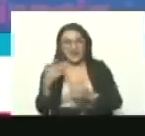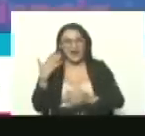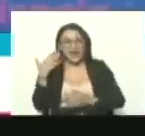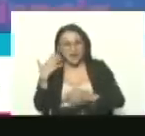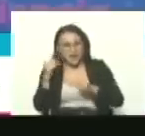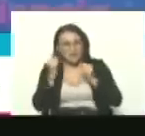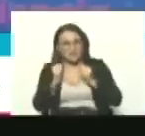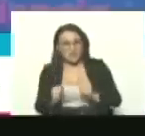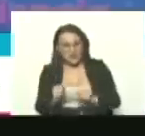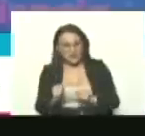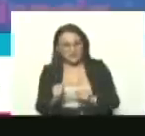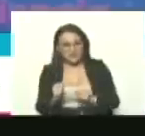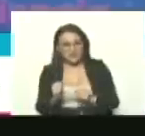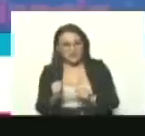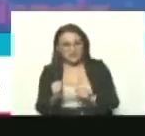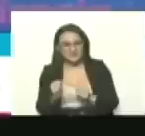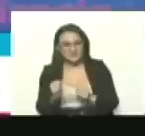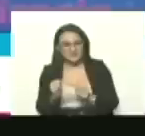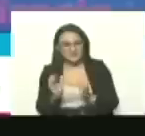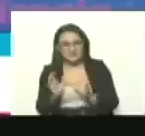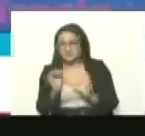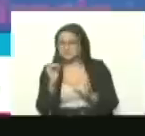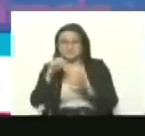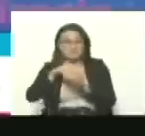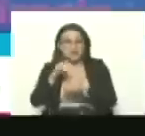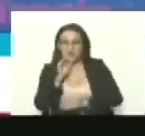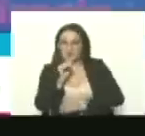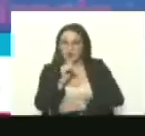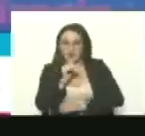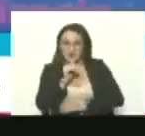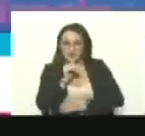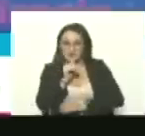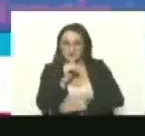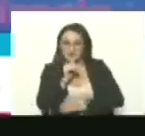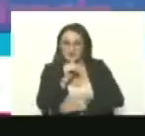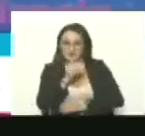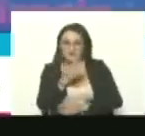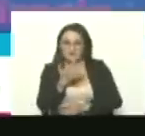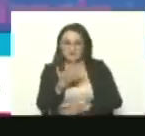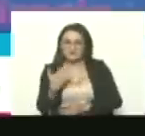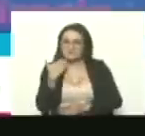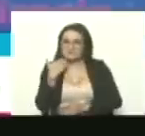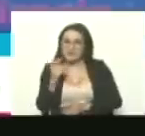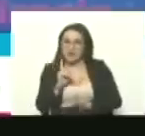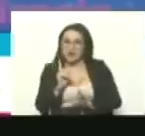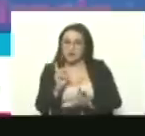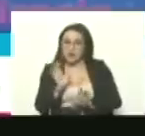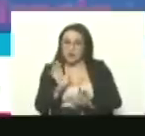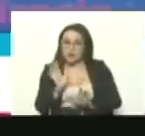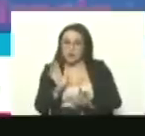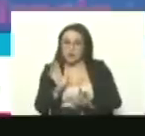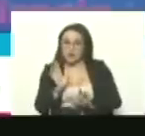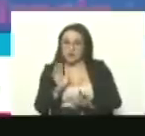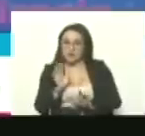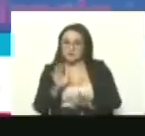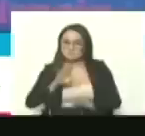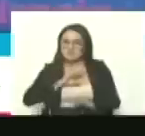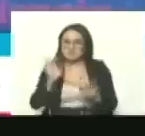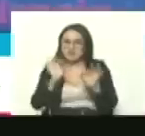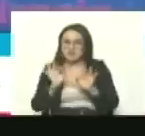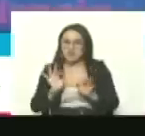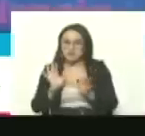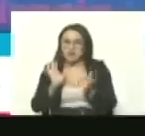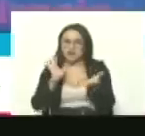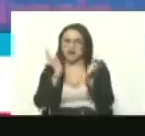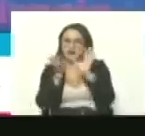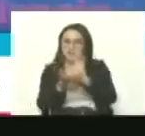oceánica, etcétera, no están ni siquiera incluidas ahí. No es, digamos, por un fallo, sino es por la propia dinámica del clima. Es